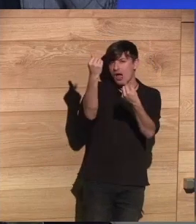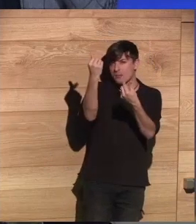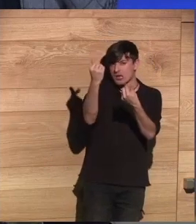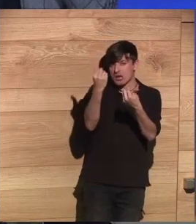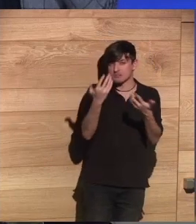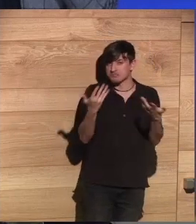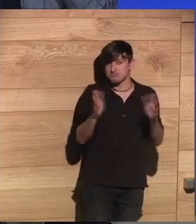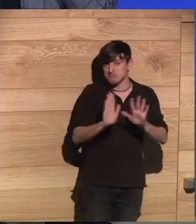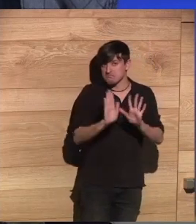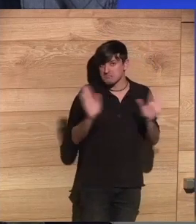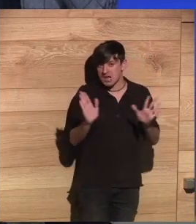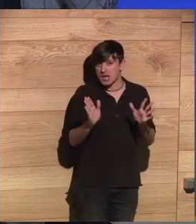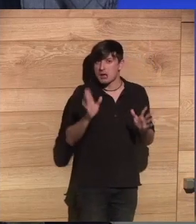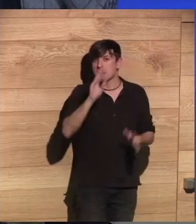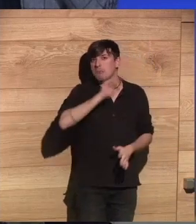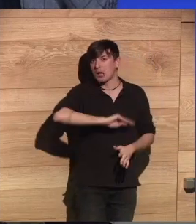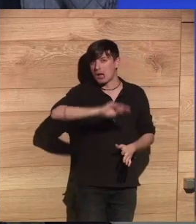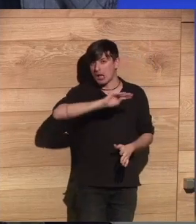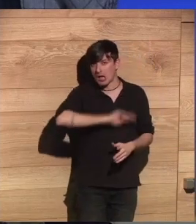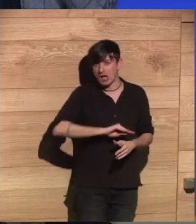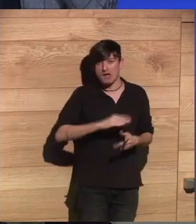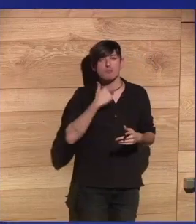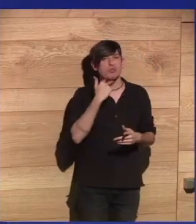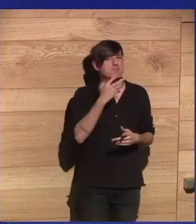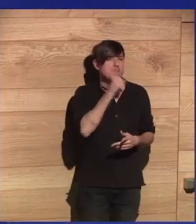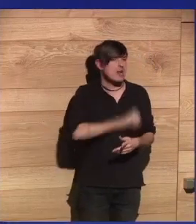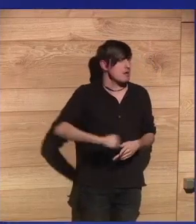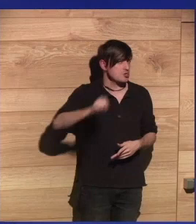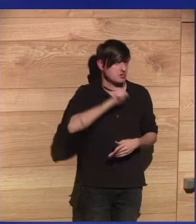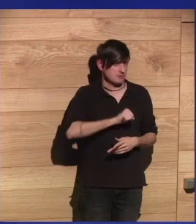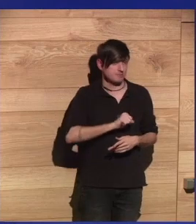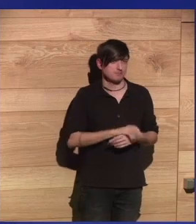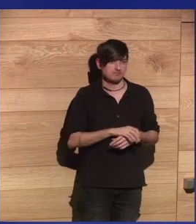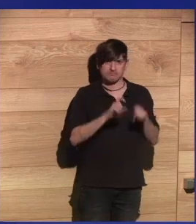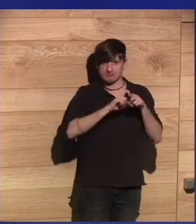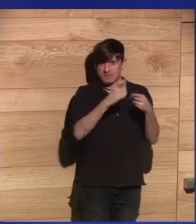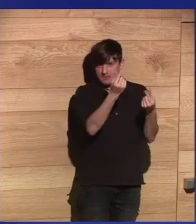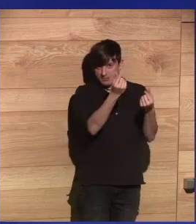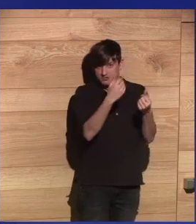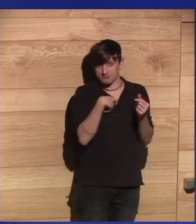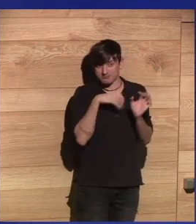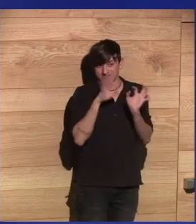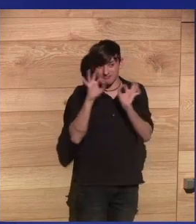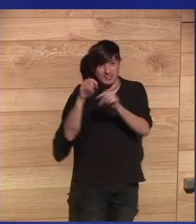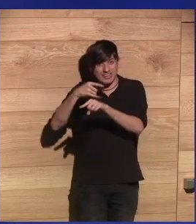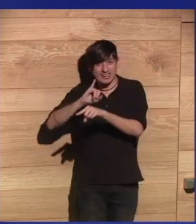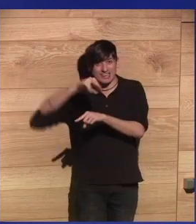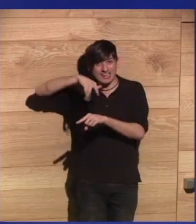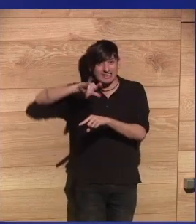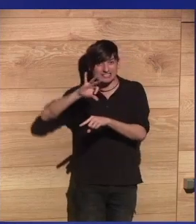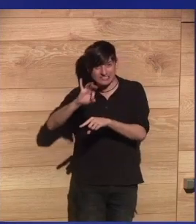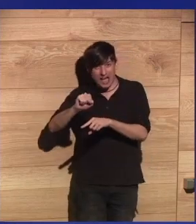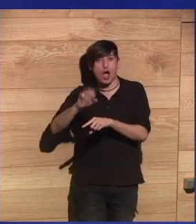ninguna connotación. Son voces muy, muy flamencas y son voces maravillosas. Y para mí, en concreto, la de Ginesa Ortega siempre ha